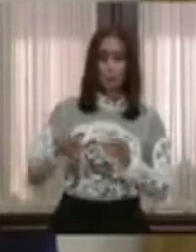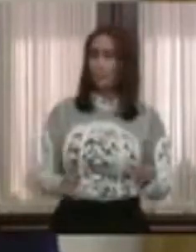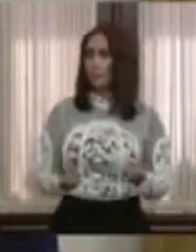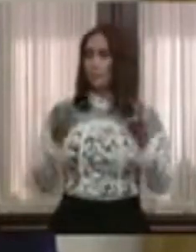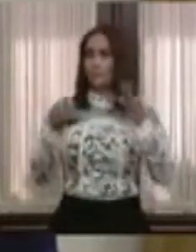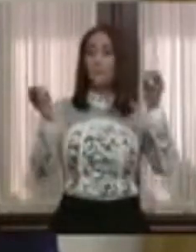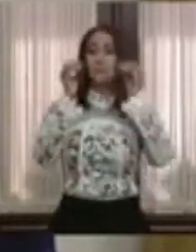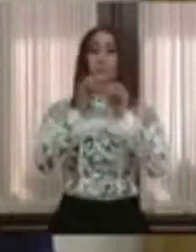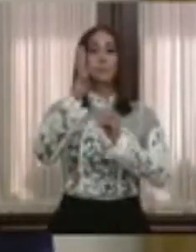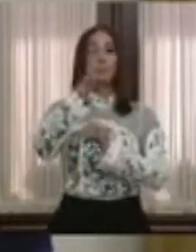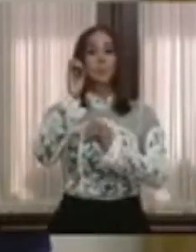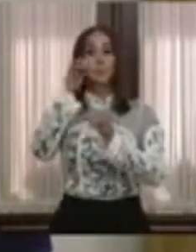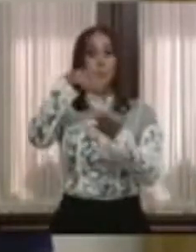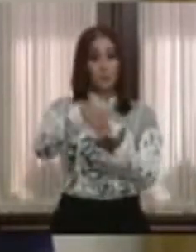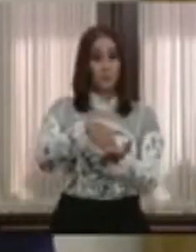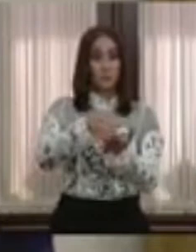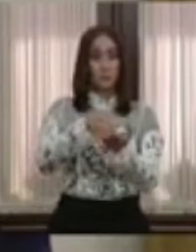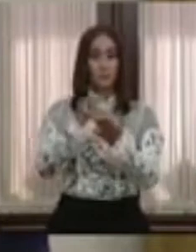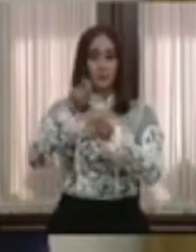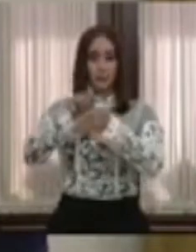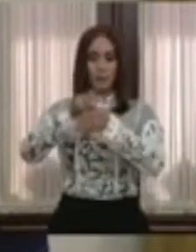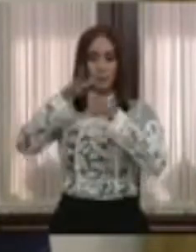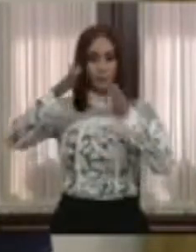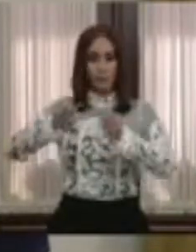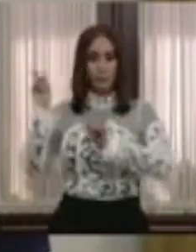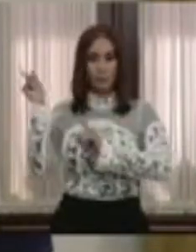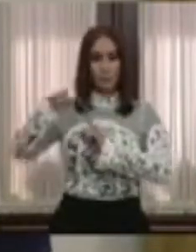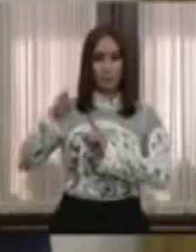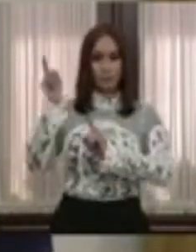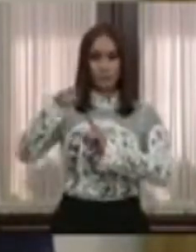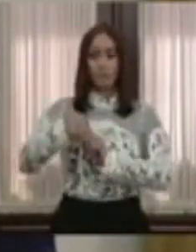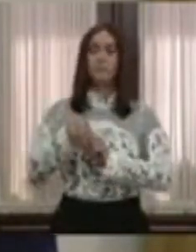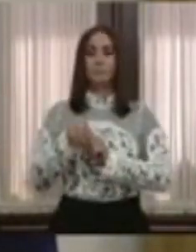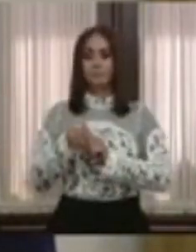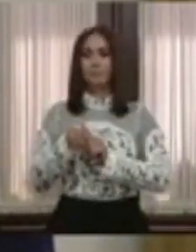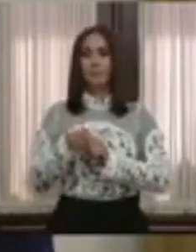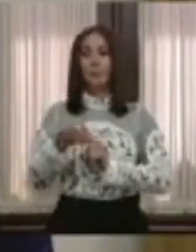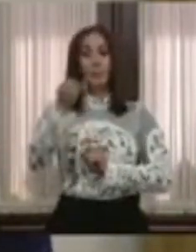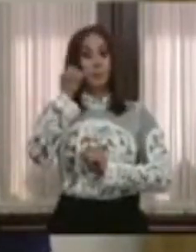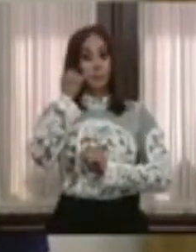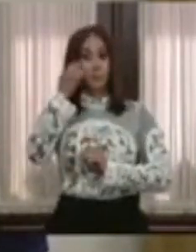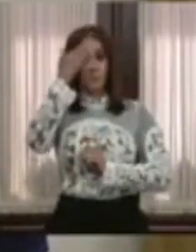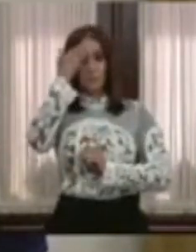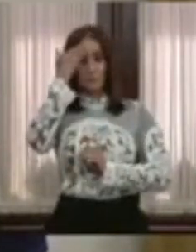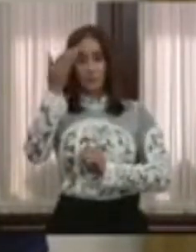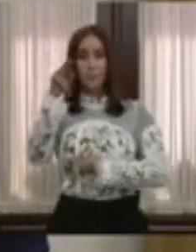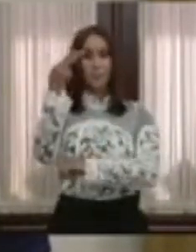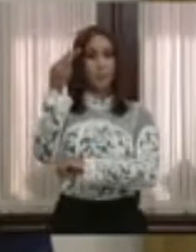turistas, llegaremos a un número claro y preciso de que la ocupación hotelera en el país anda